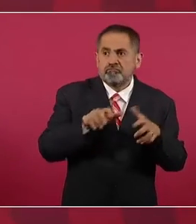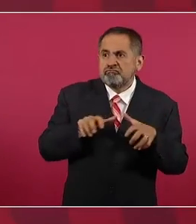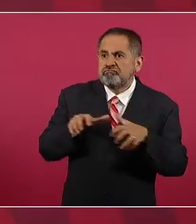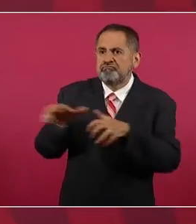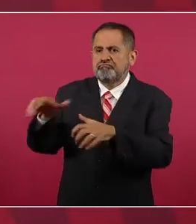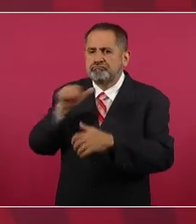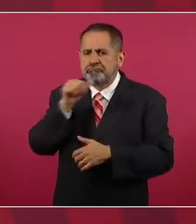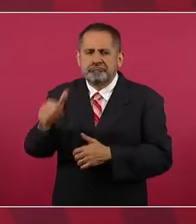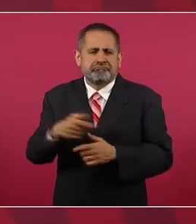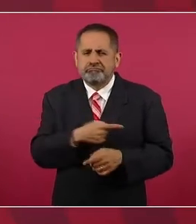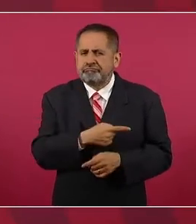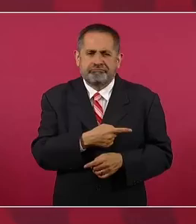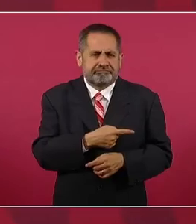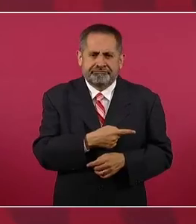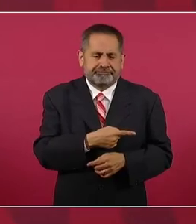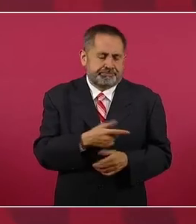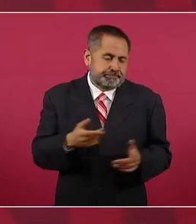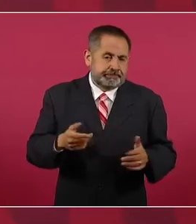Pero